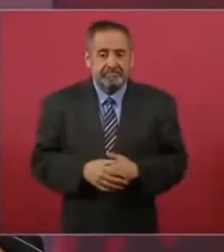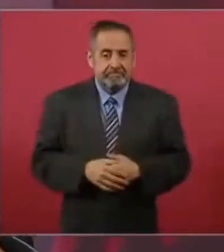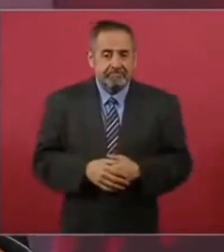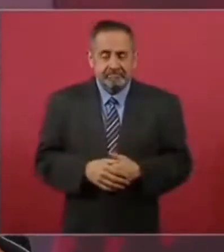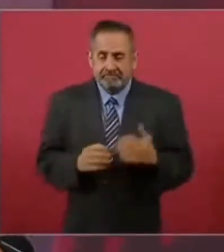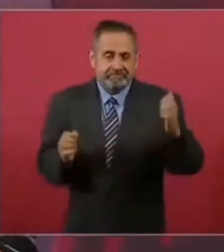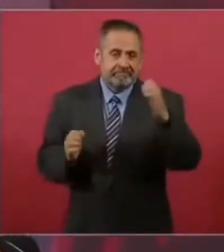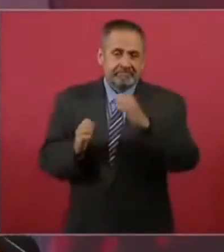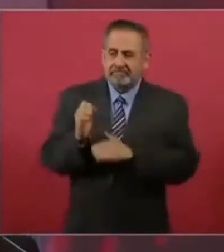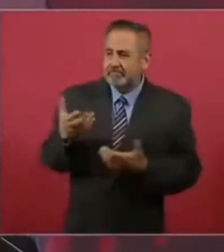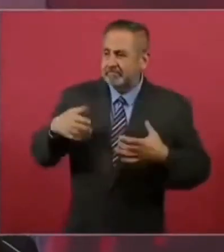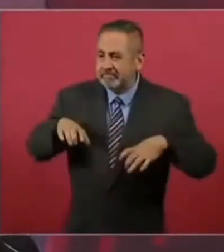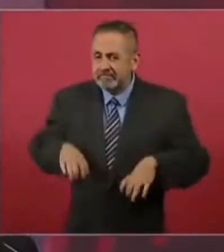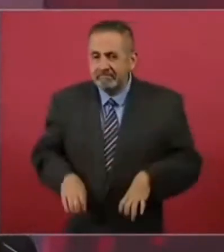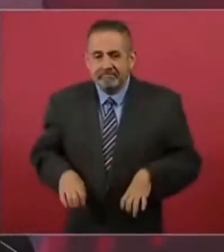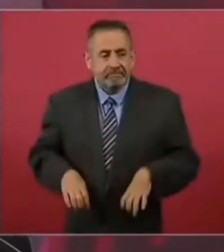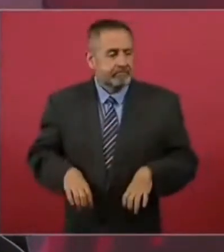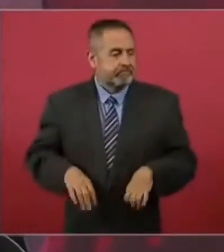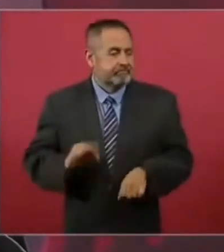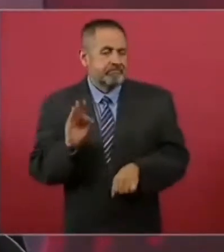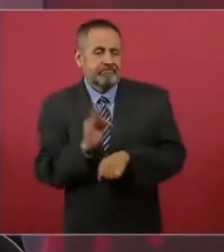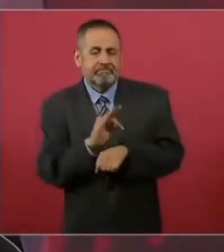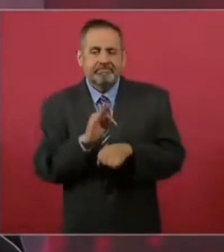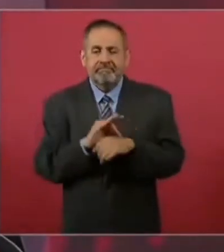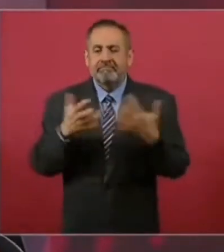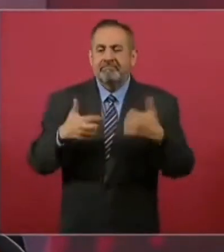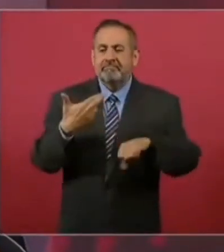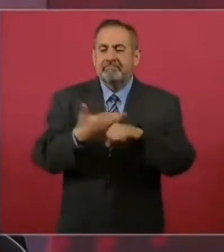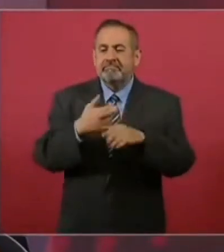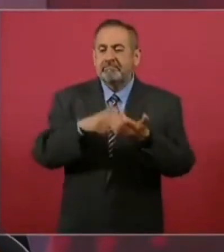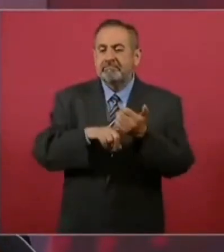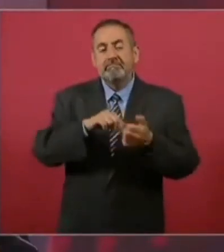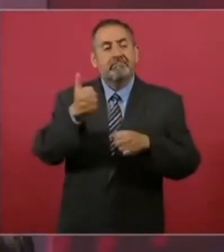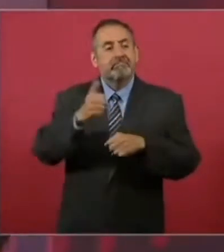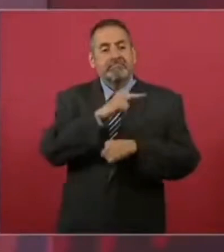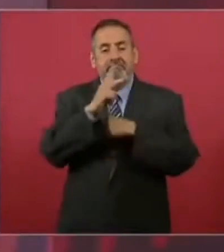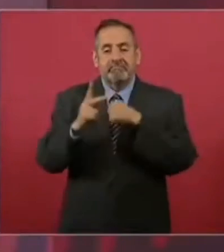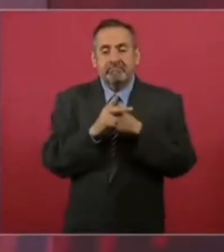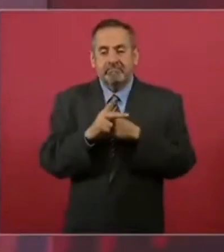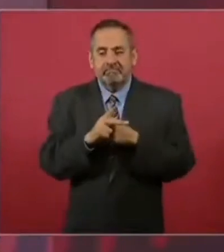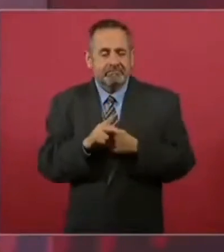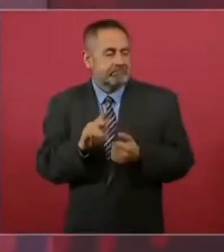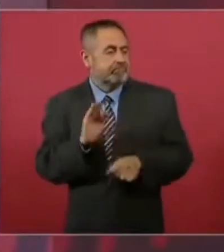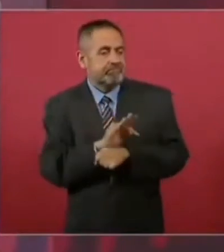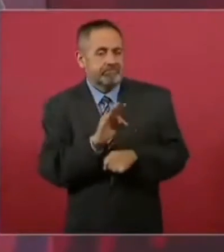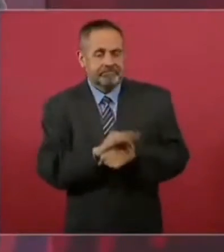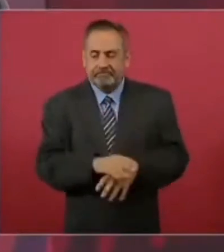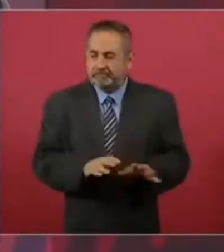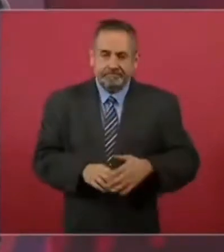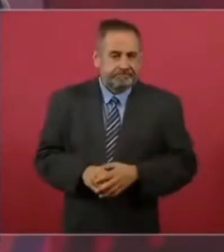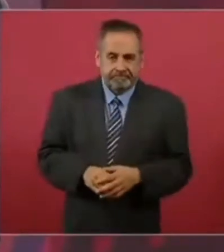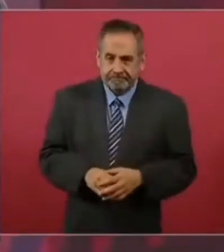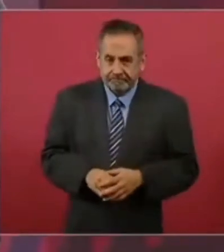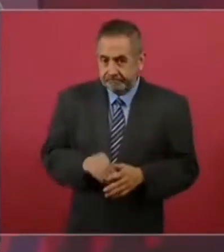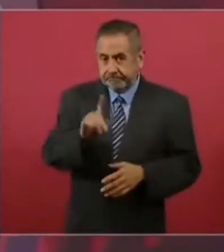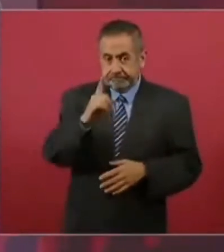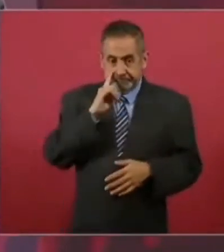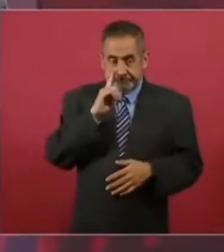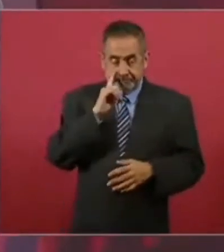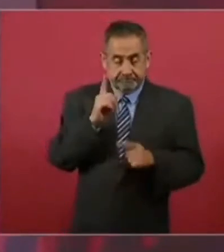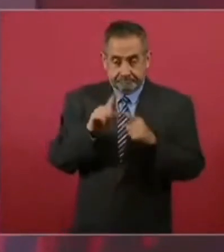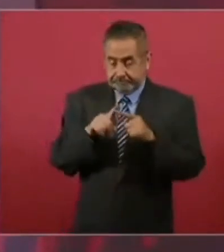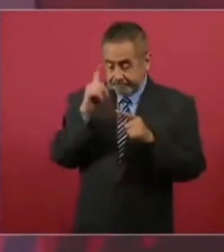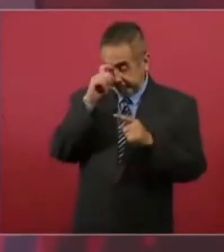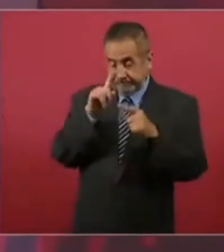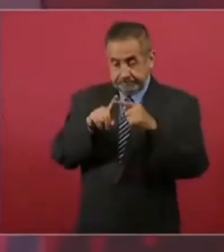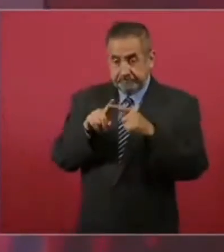estafas, beneficios a las empresas extranjeras. Bueno, primero fue acabar con la corrupción. Dos,